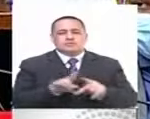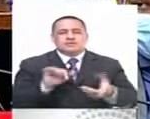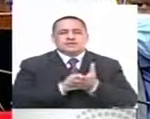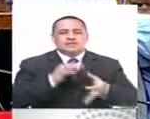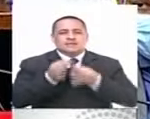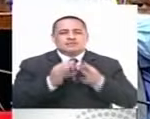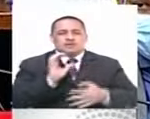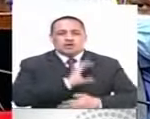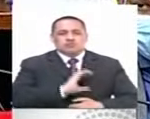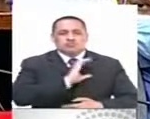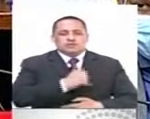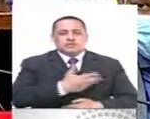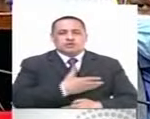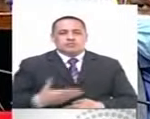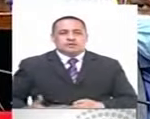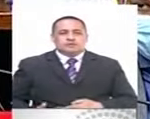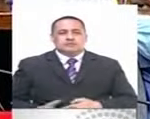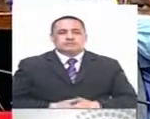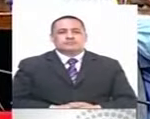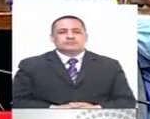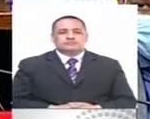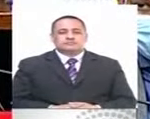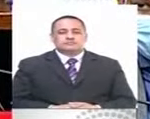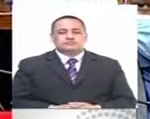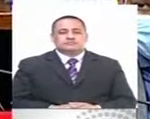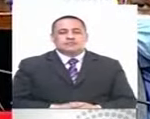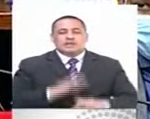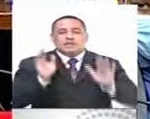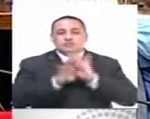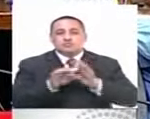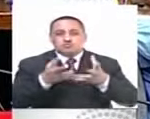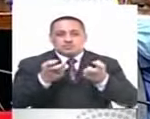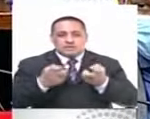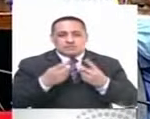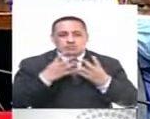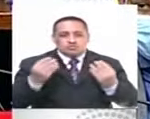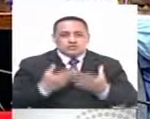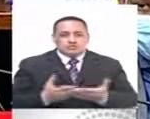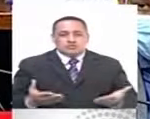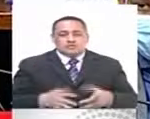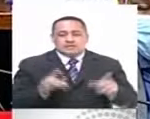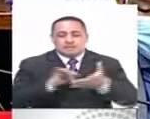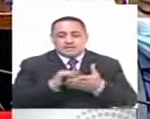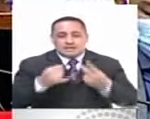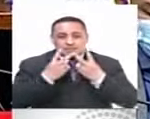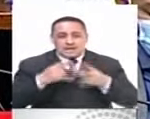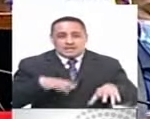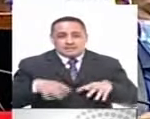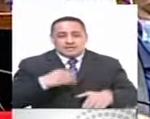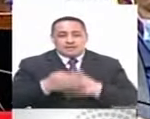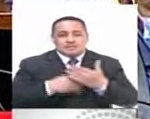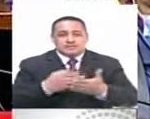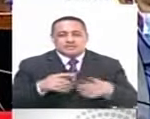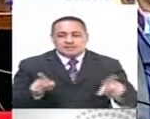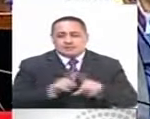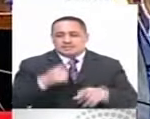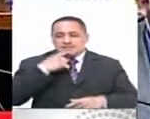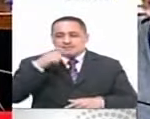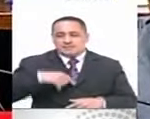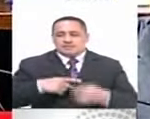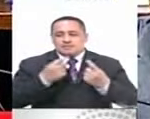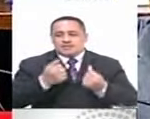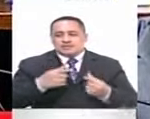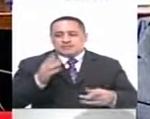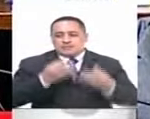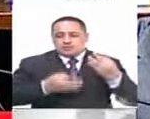una conducta de gobierno. Se quieren hacer muchas cosas, pero para hacerlas se necesita dinero, se